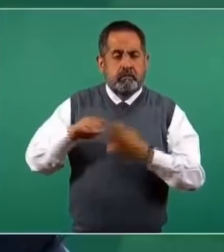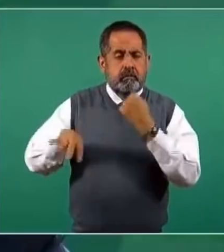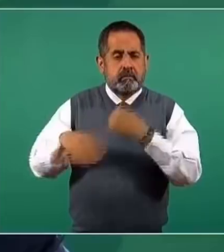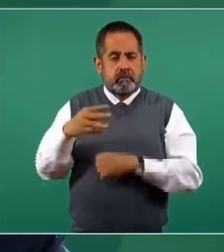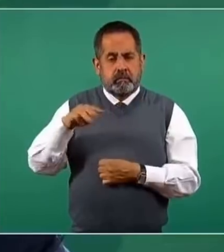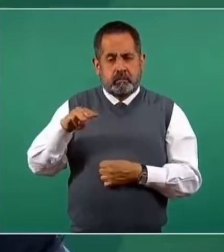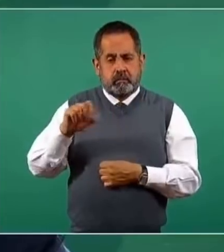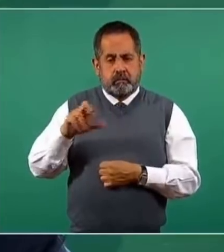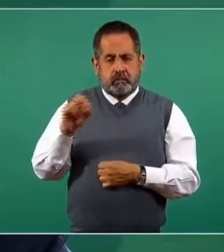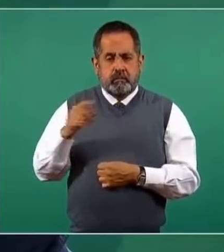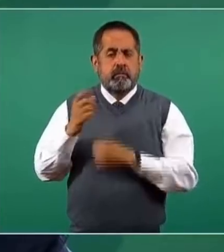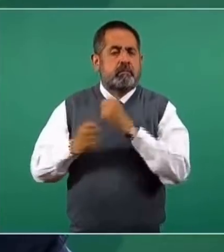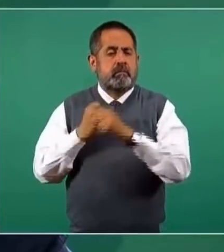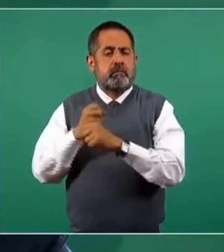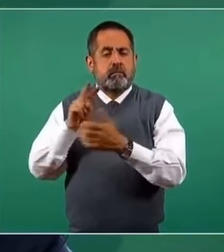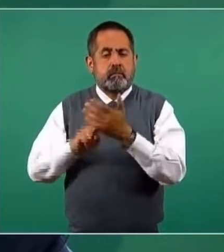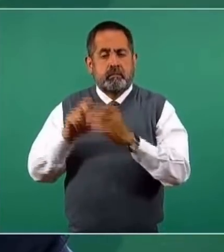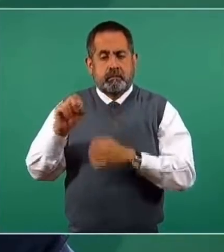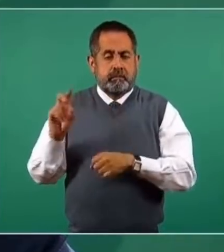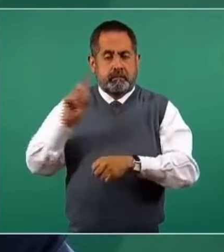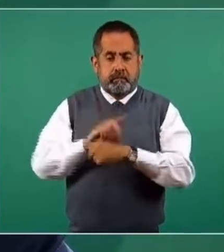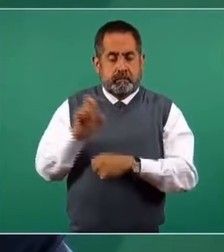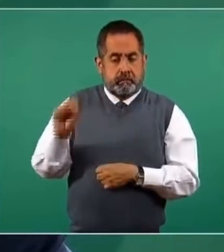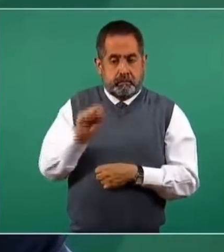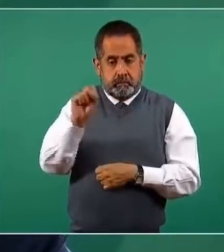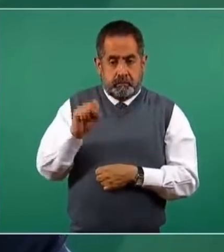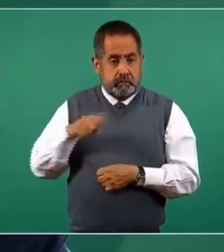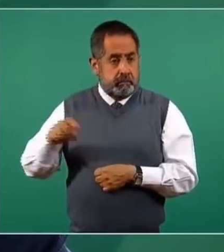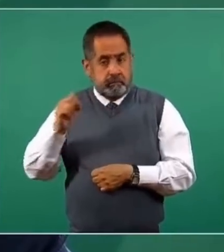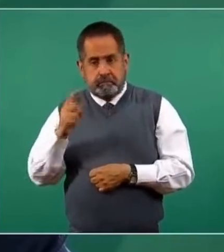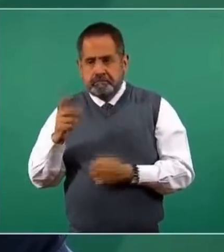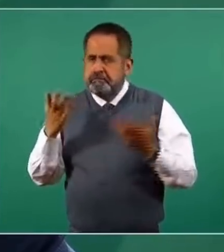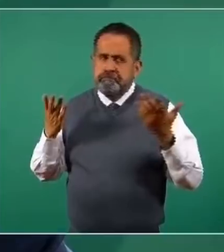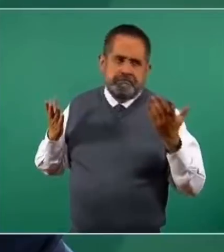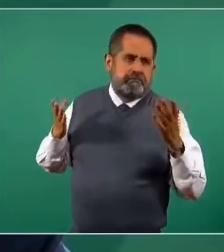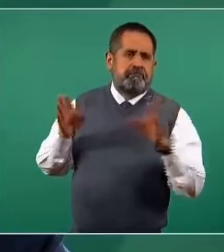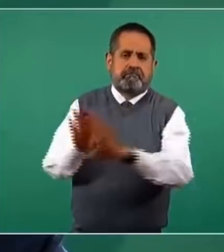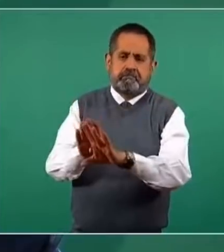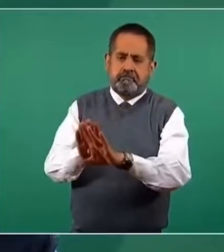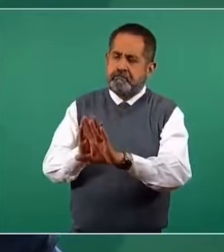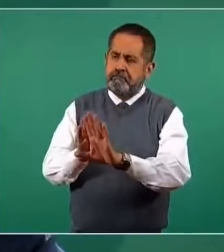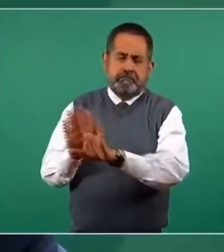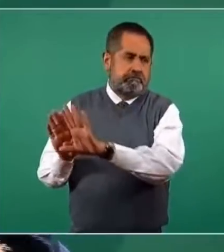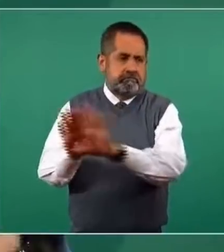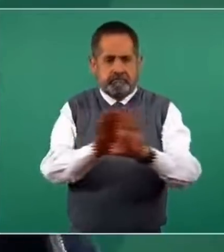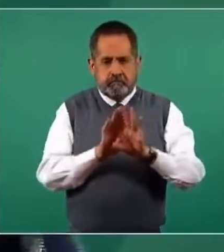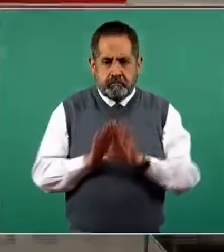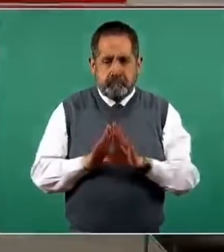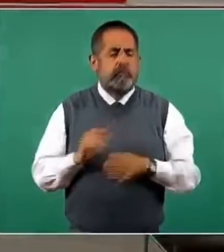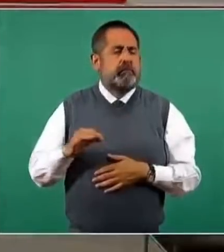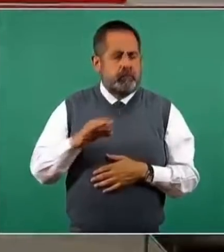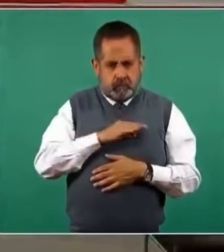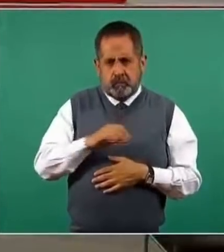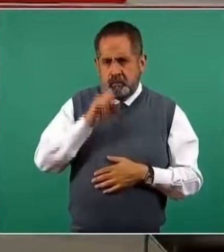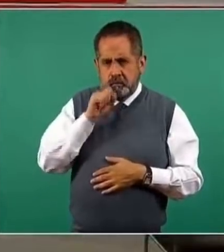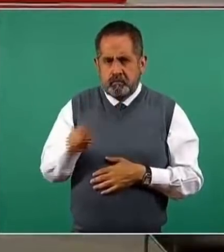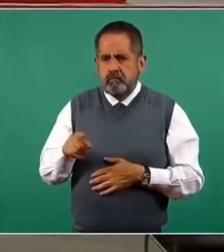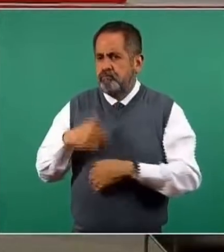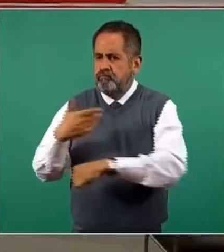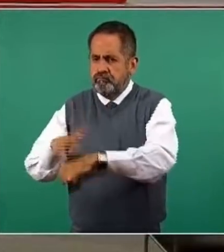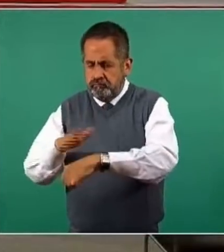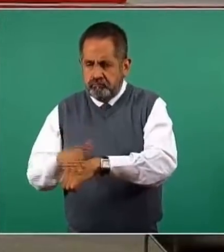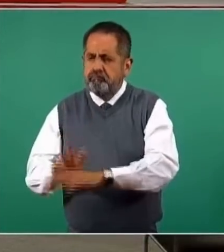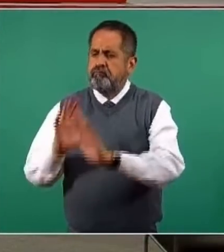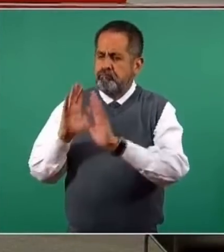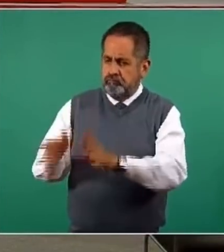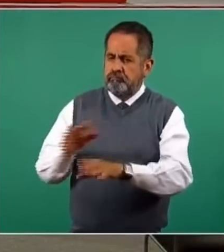marzo de 2020, un sábado, de cerrar el sistema educativo. Entonces también tiene competencias para indicar en qué